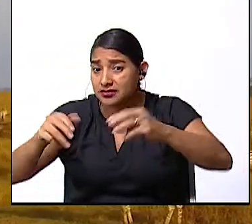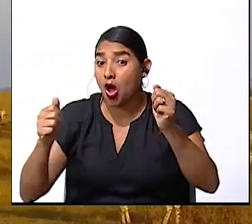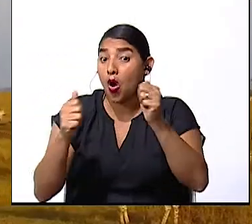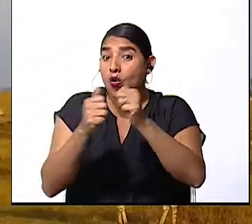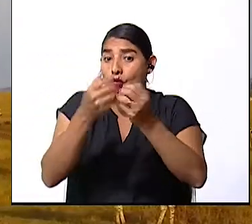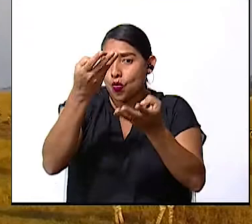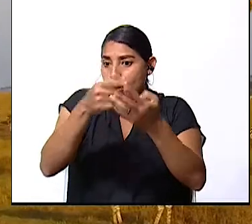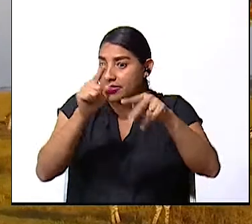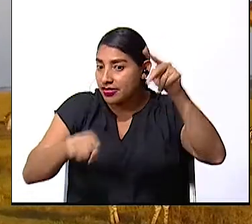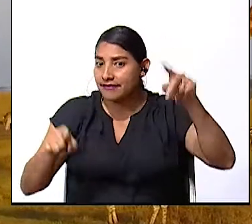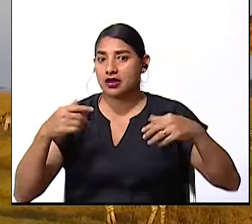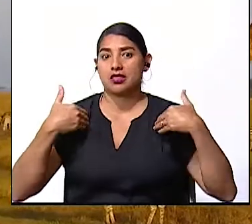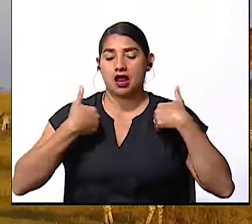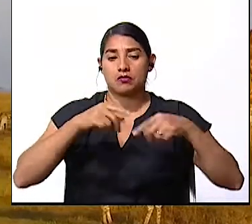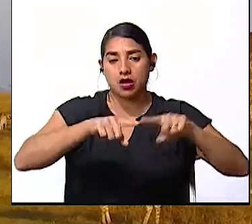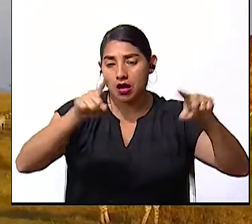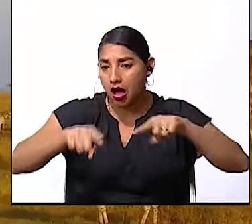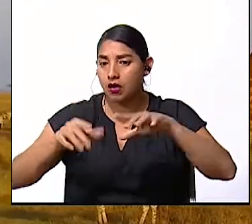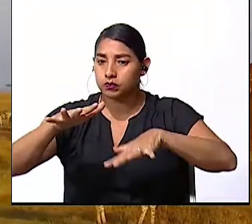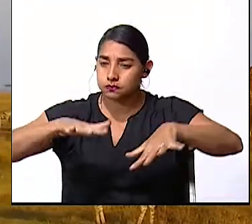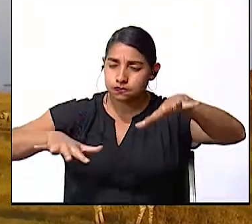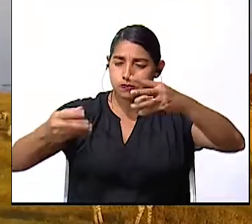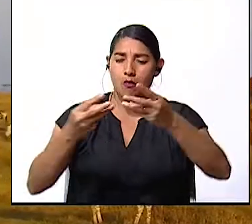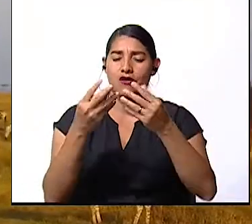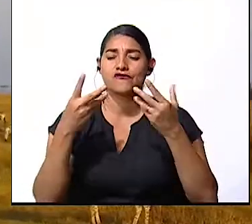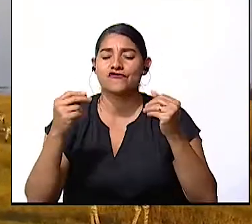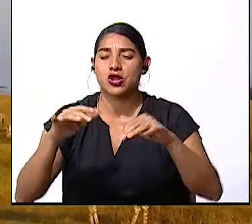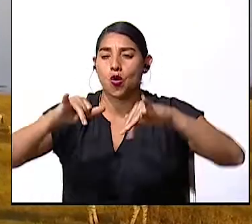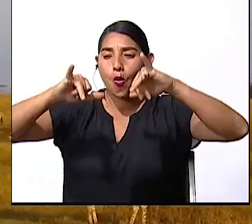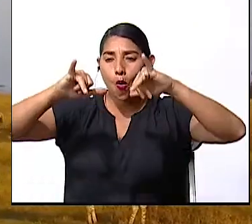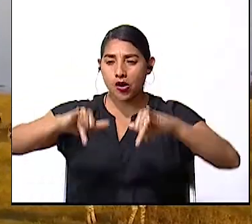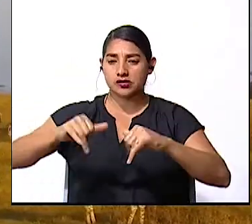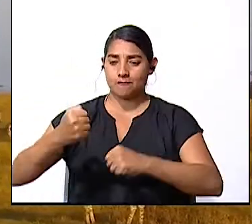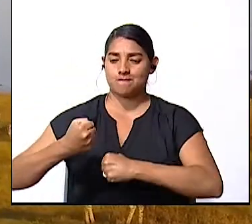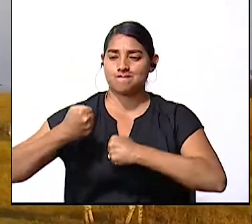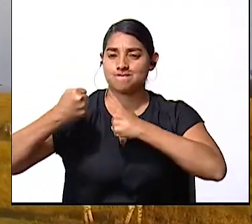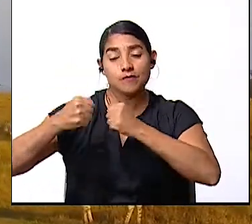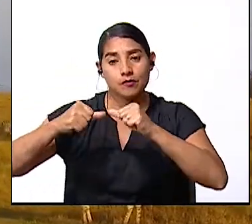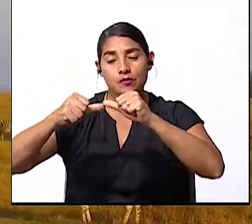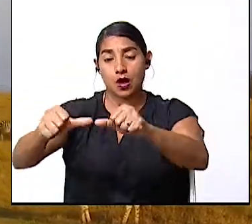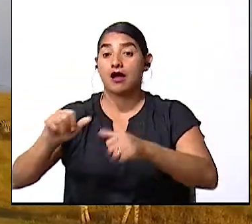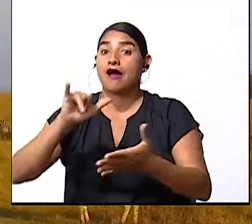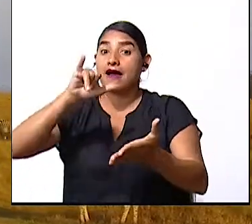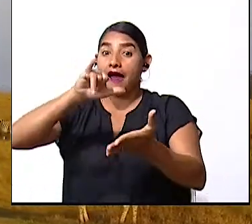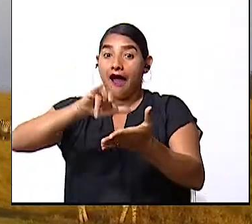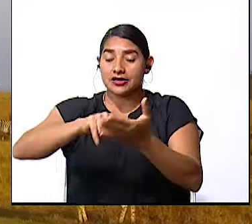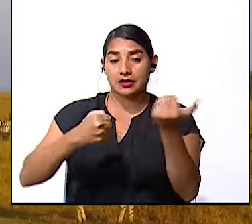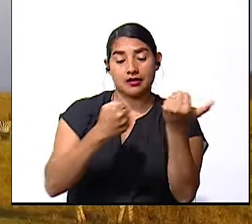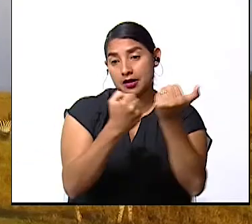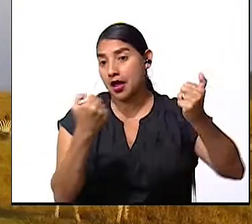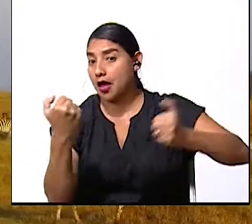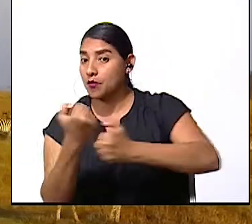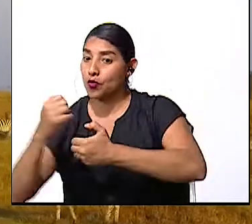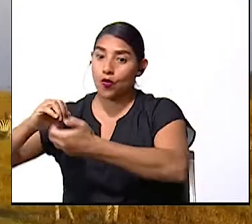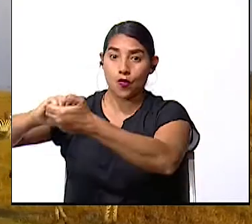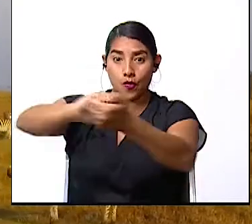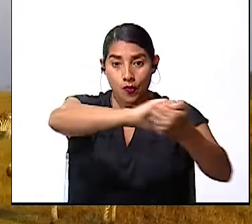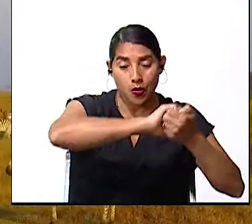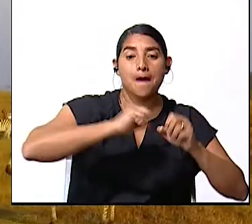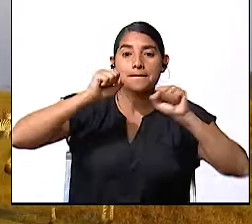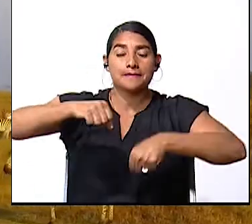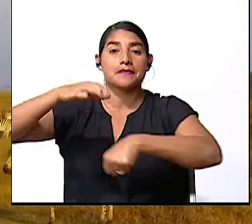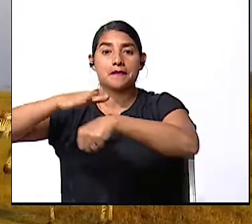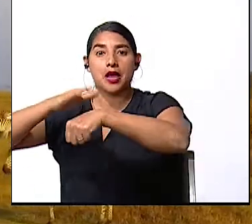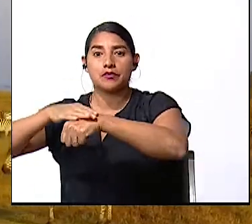gran cantidad de especies es un ecosistema mucho más estable y resistente. Así, la colaboración entre las especies nos